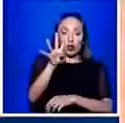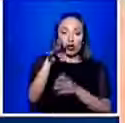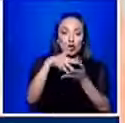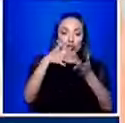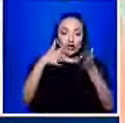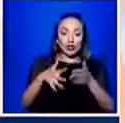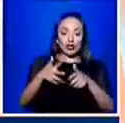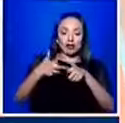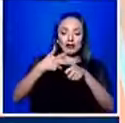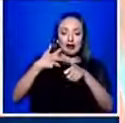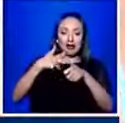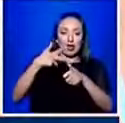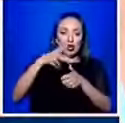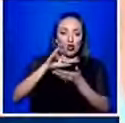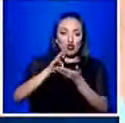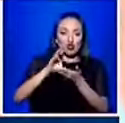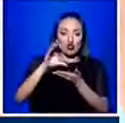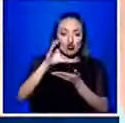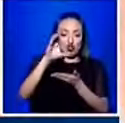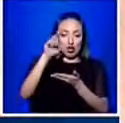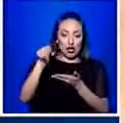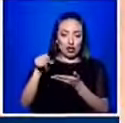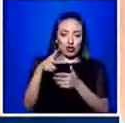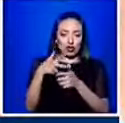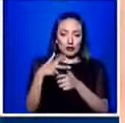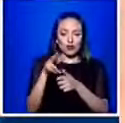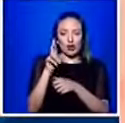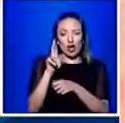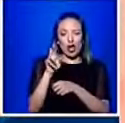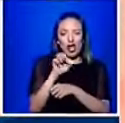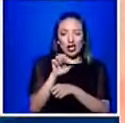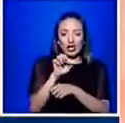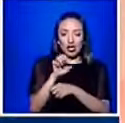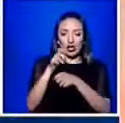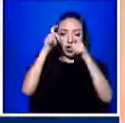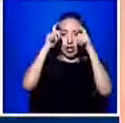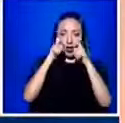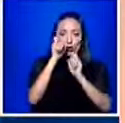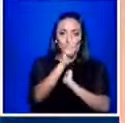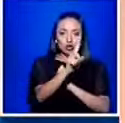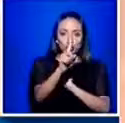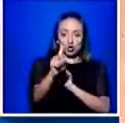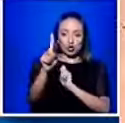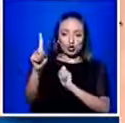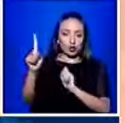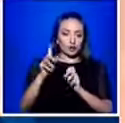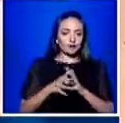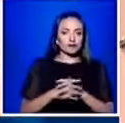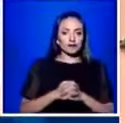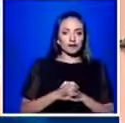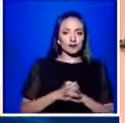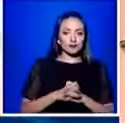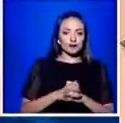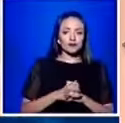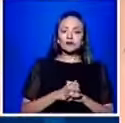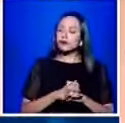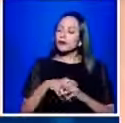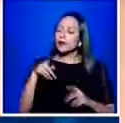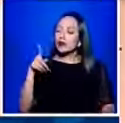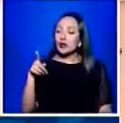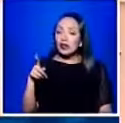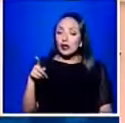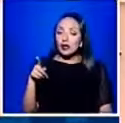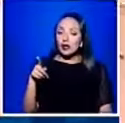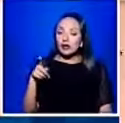de bachillerato y esperamos que en el mes de enero tengamos la graduación de cada uno y cada una de ellas. Tengo entendido que el